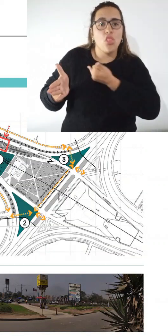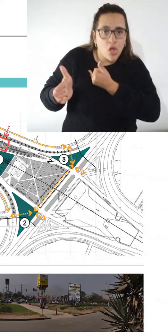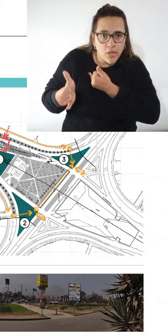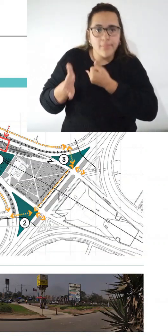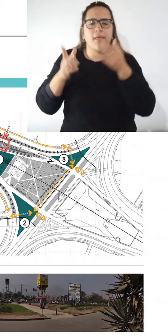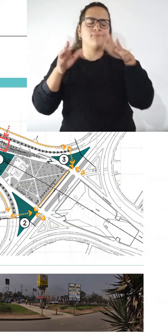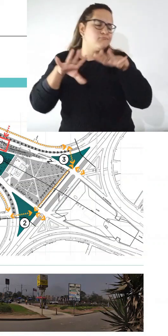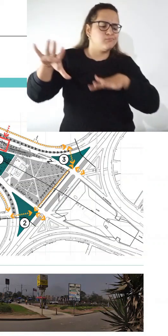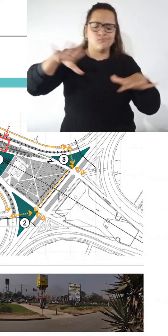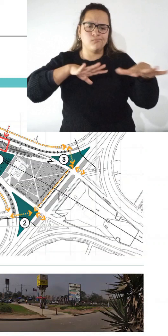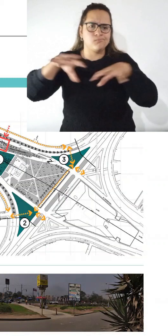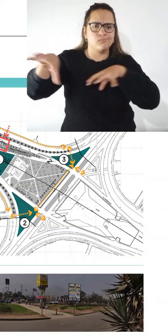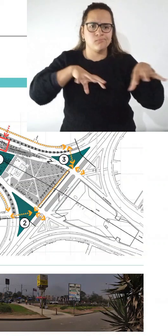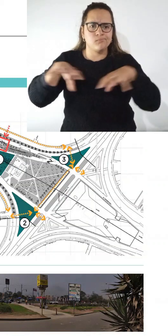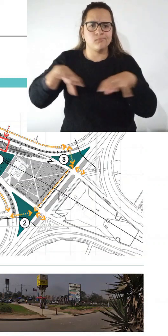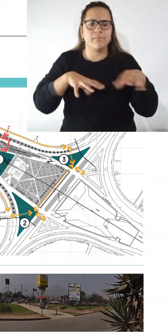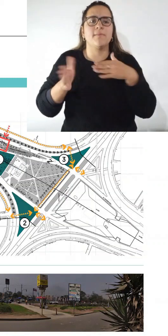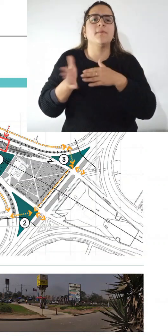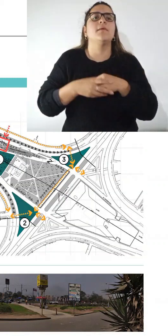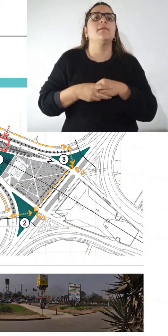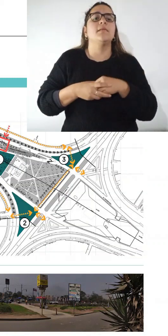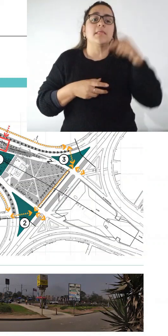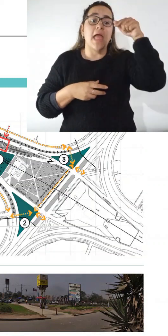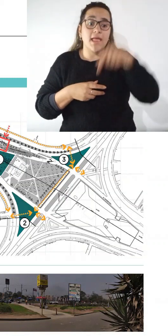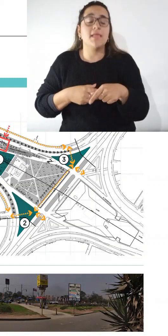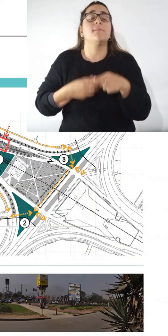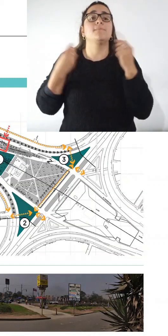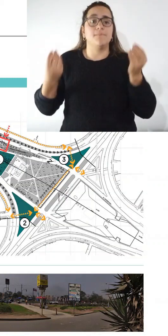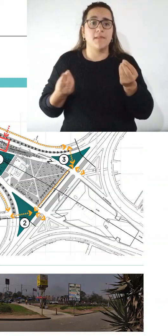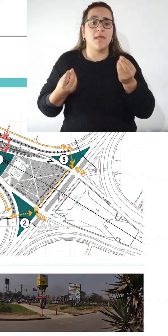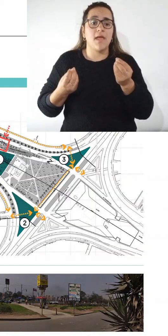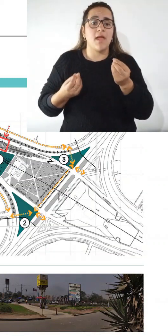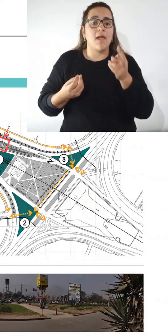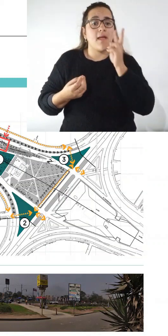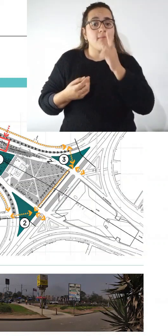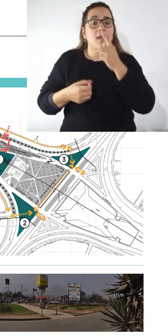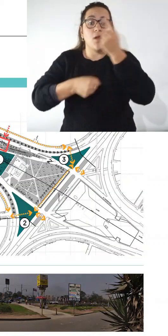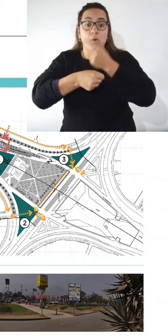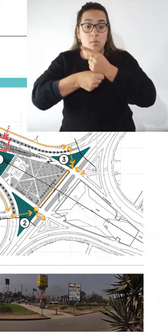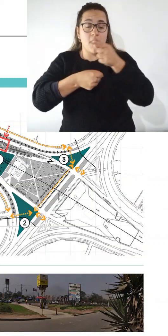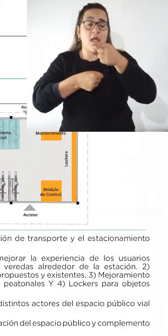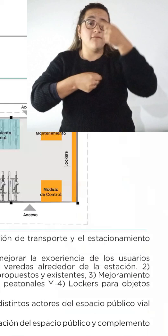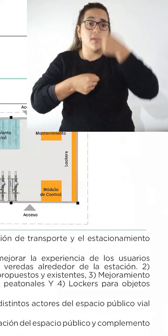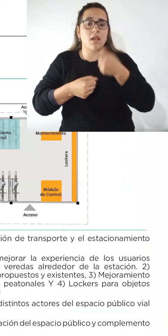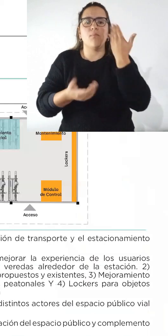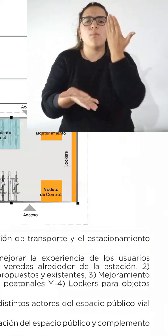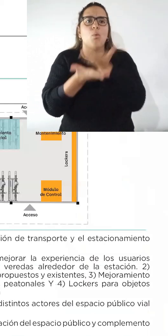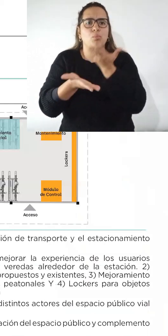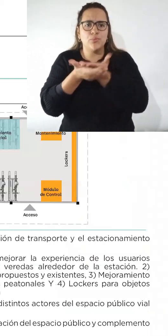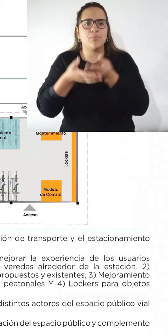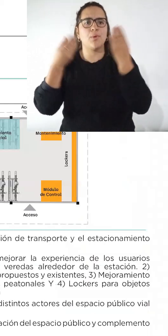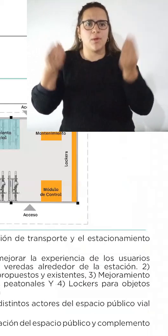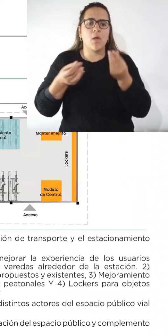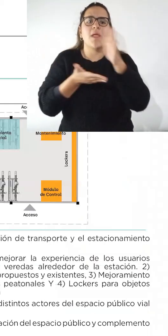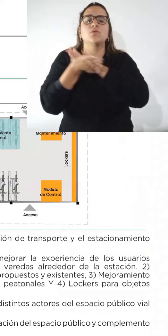los estacionamientos eh, de bicicletas, y en este caso el que ven en el número 1 es donde